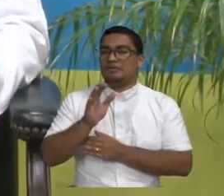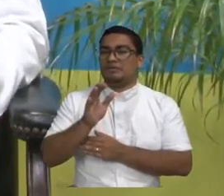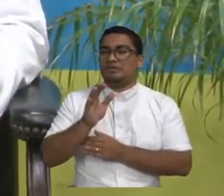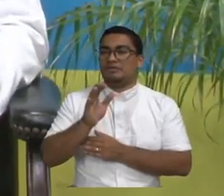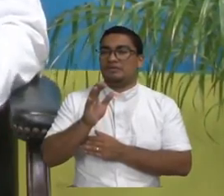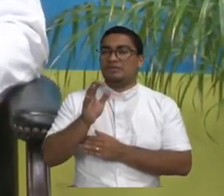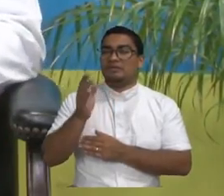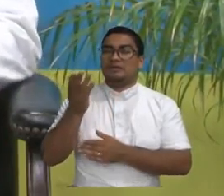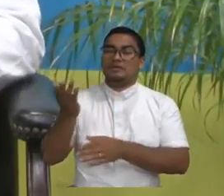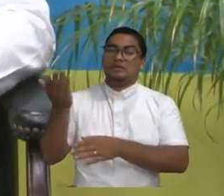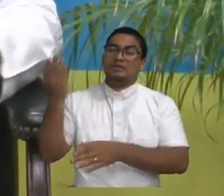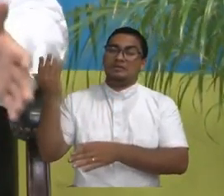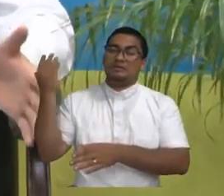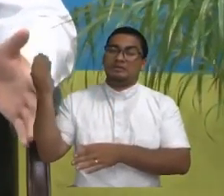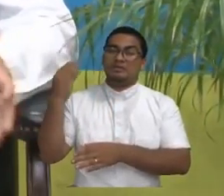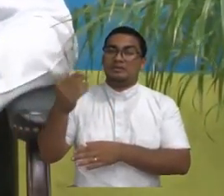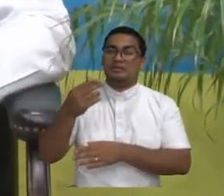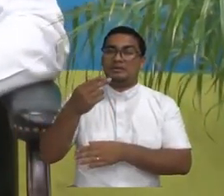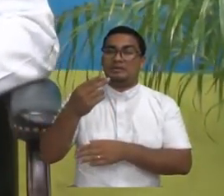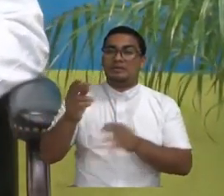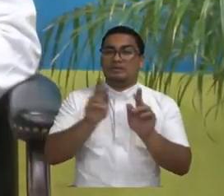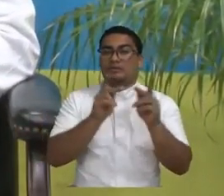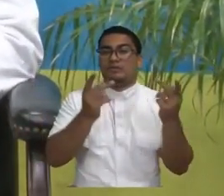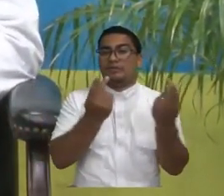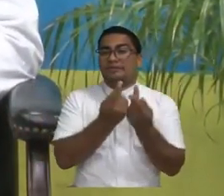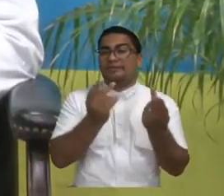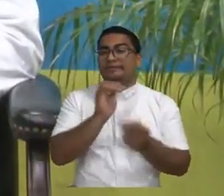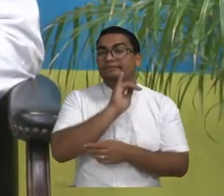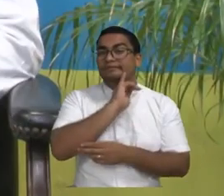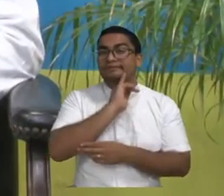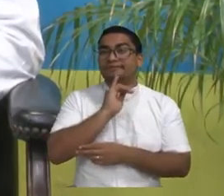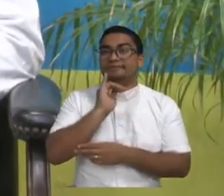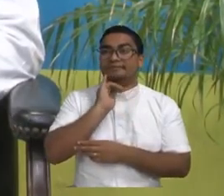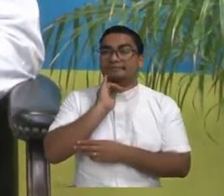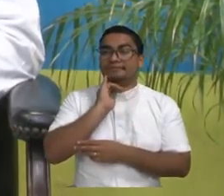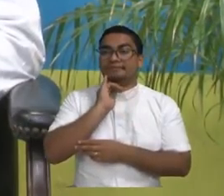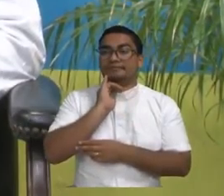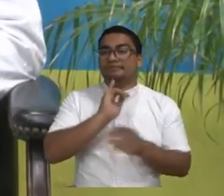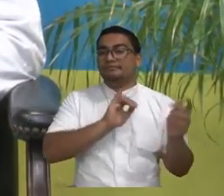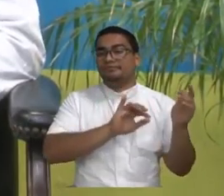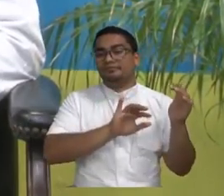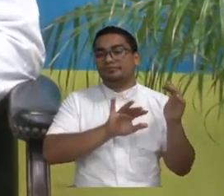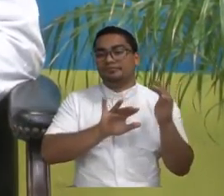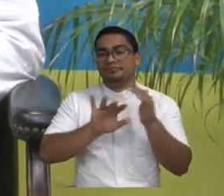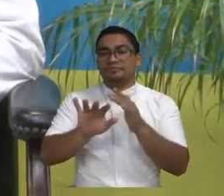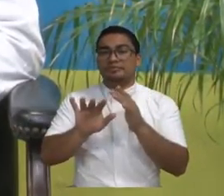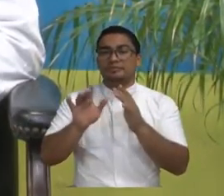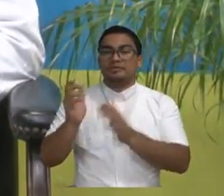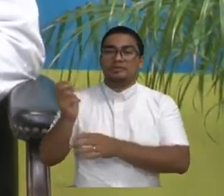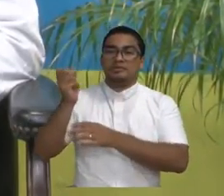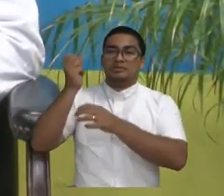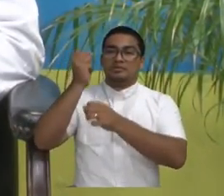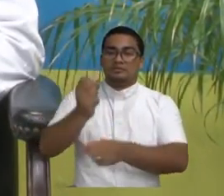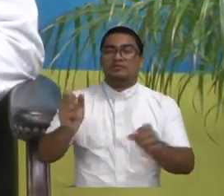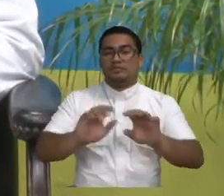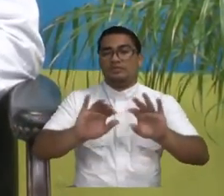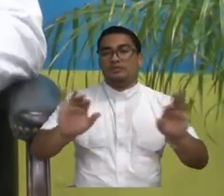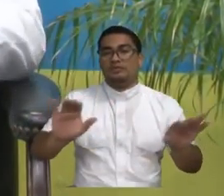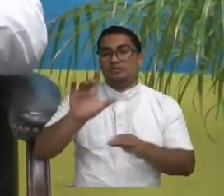en la época hebrea, cuando se va la migración, se van con Moisés. Son los primeros relatos que tenemos en la Biblia. En Levítico